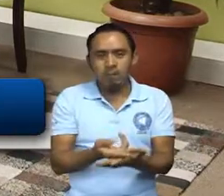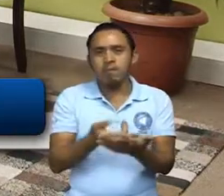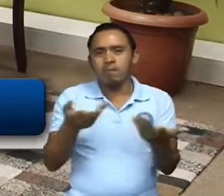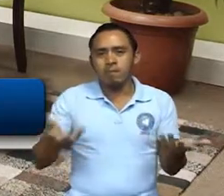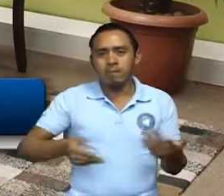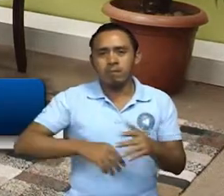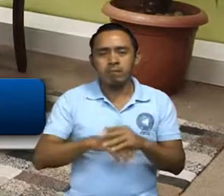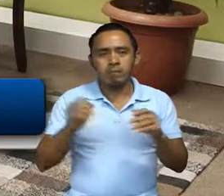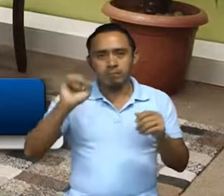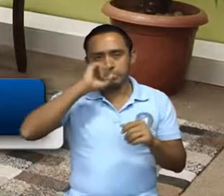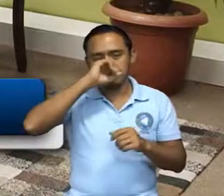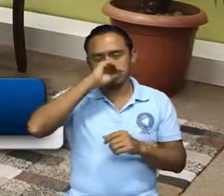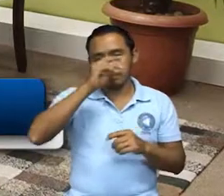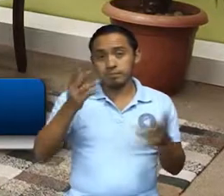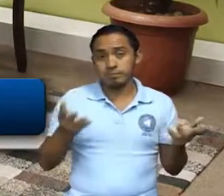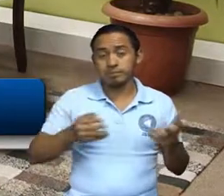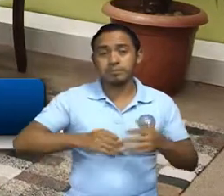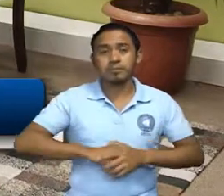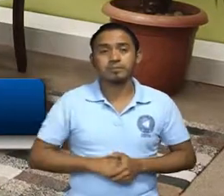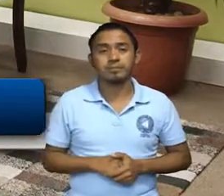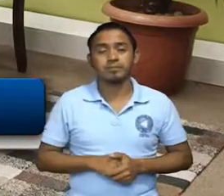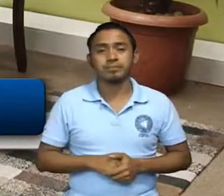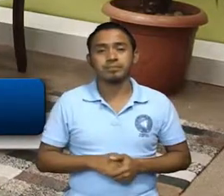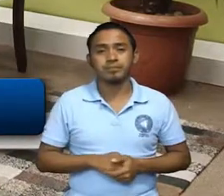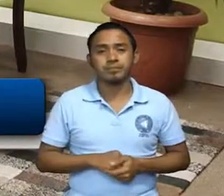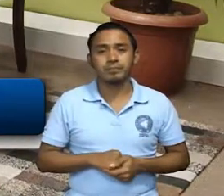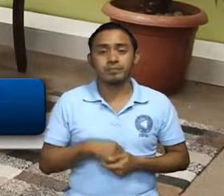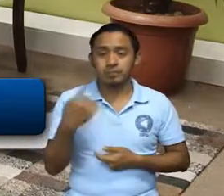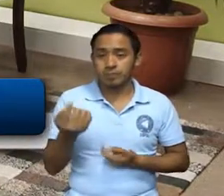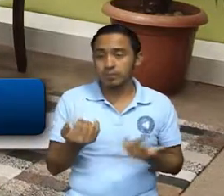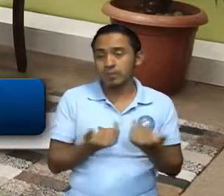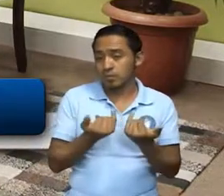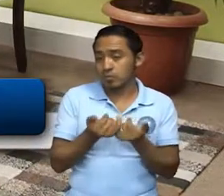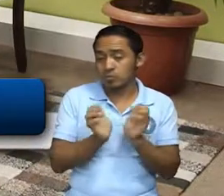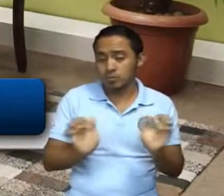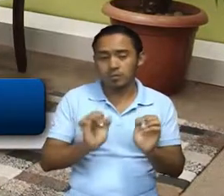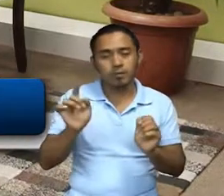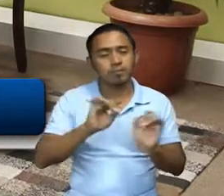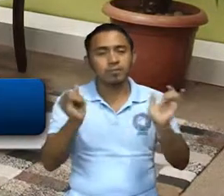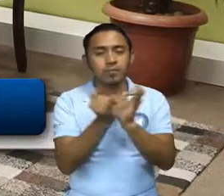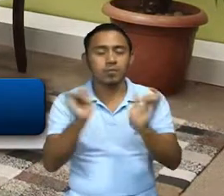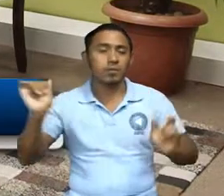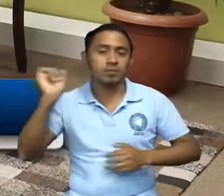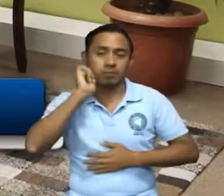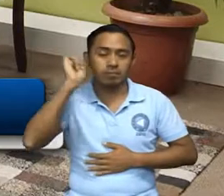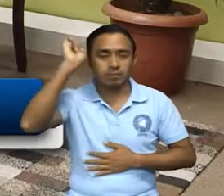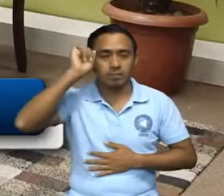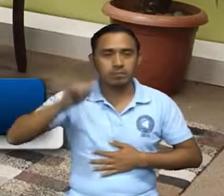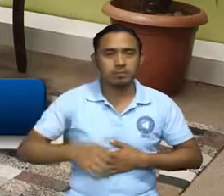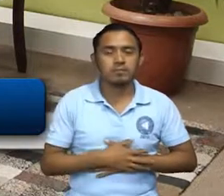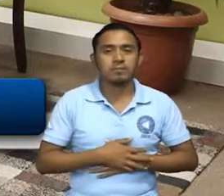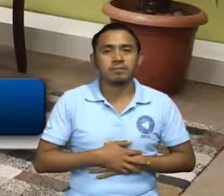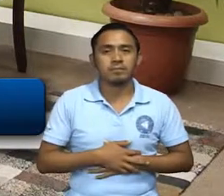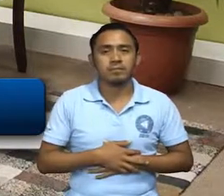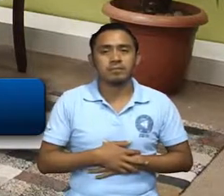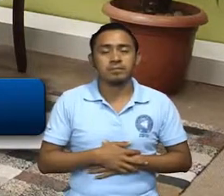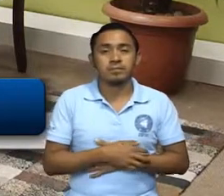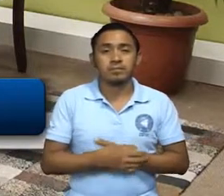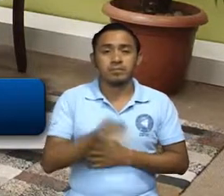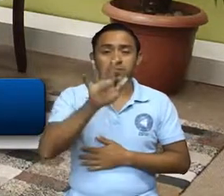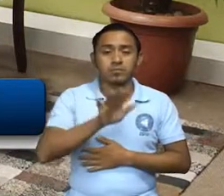se fracturan la nariz. Y no solamente en los niños, en adultos. Se dice que de los traumatismos son apenas